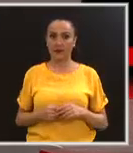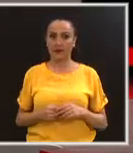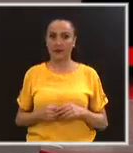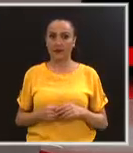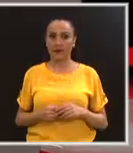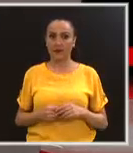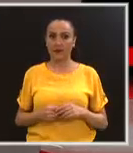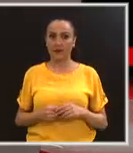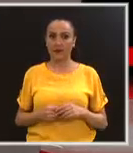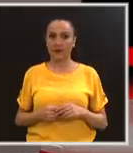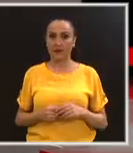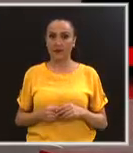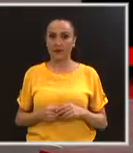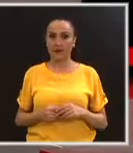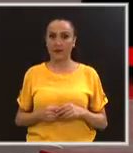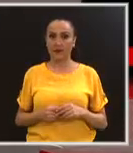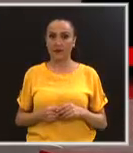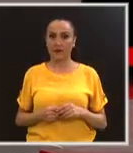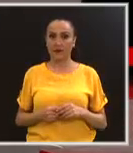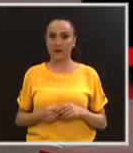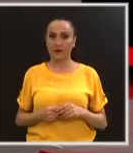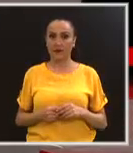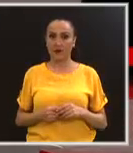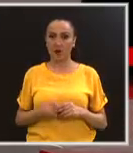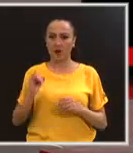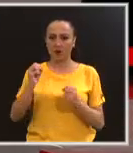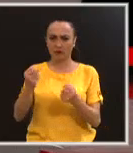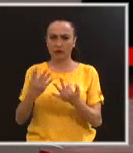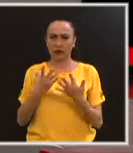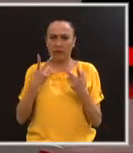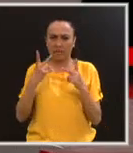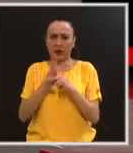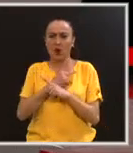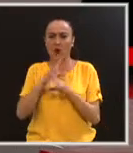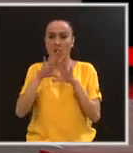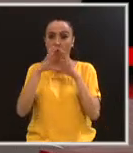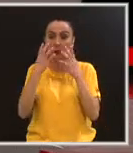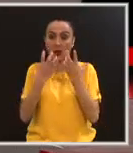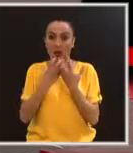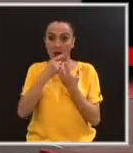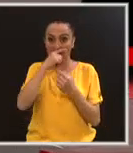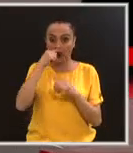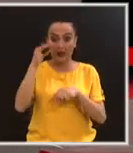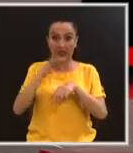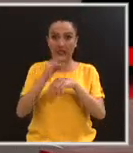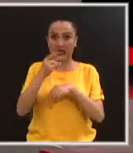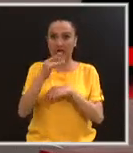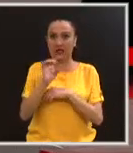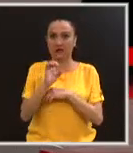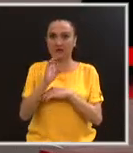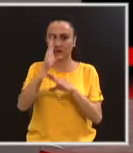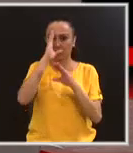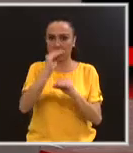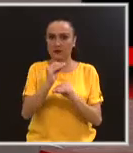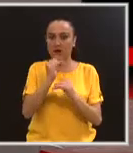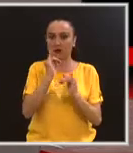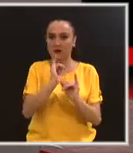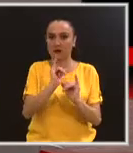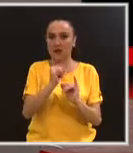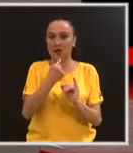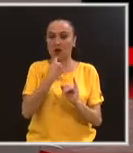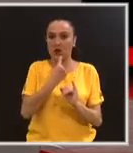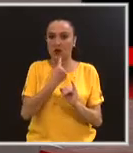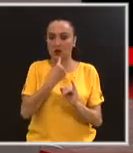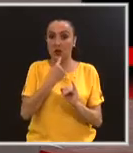atravesando una epidemia o la peor epidemia mundial de dengue se estaría registrando por lo menos así lo